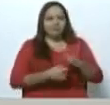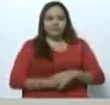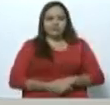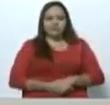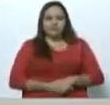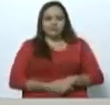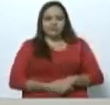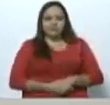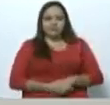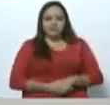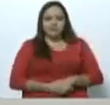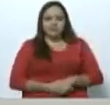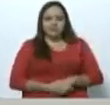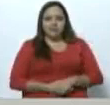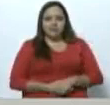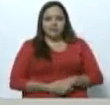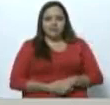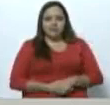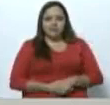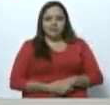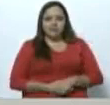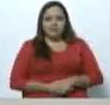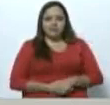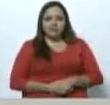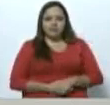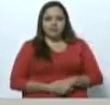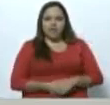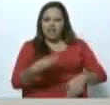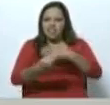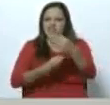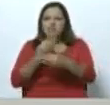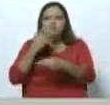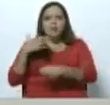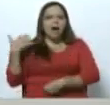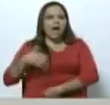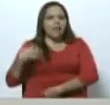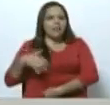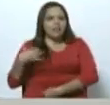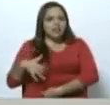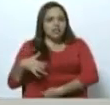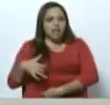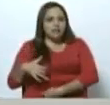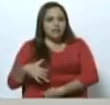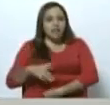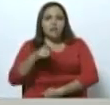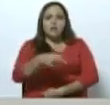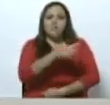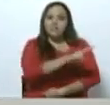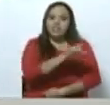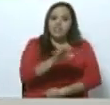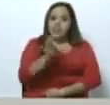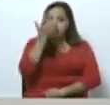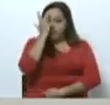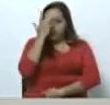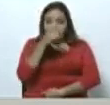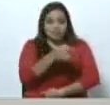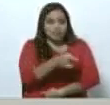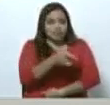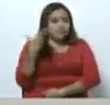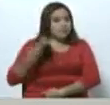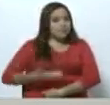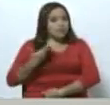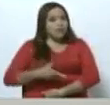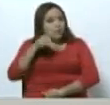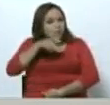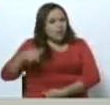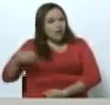Es la operación Puma de allá de Argentina, es el 23 de febrero. Lo importante es que nuestro pueblo esté